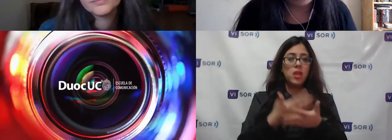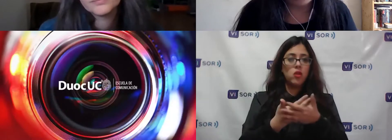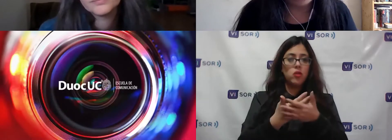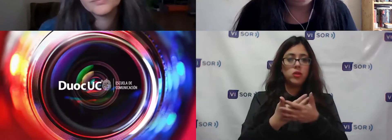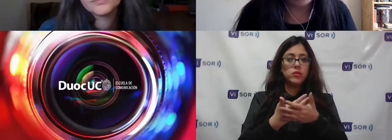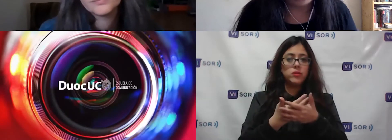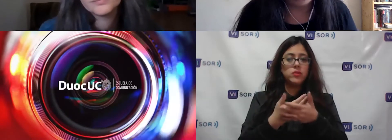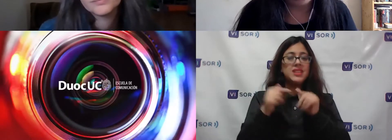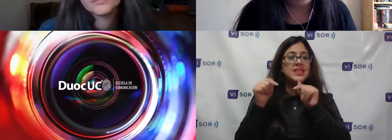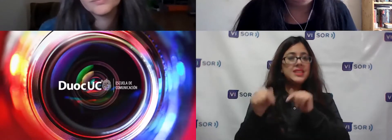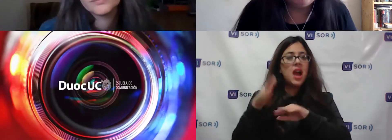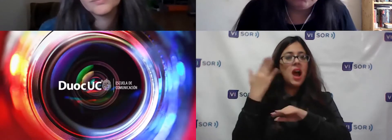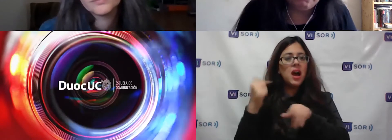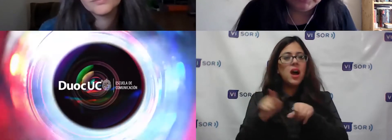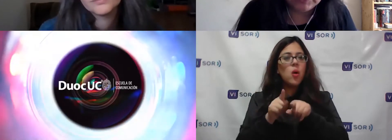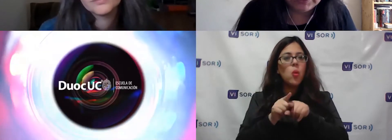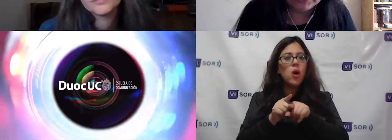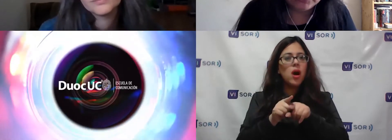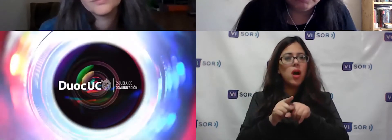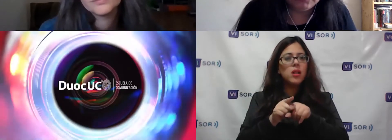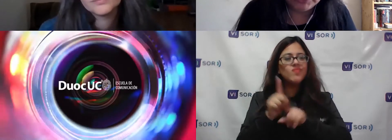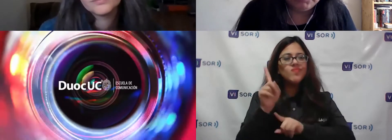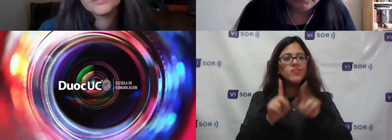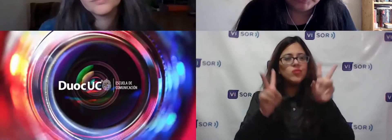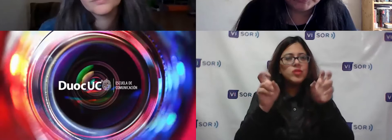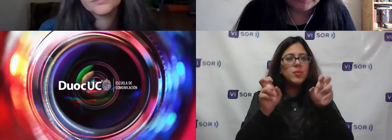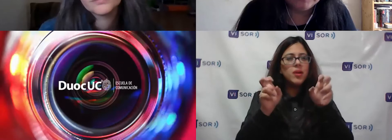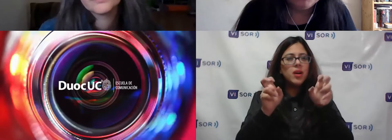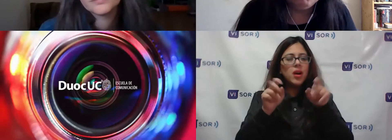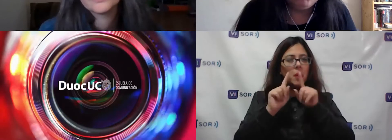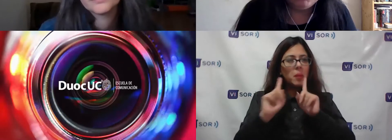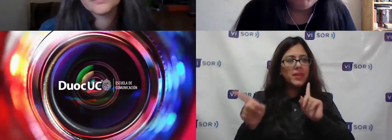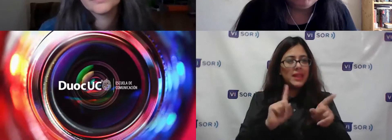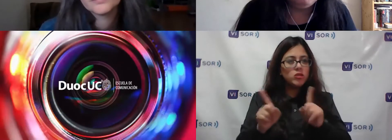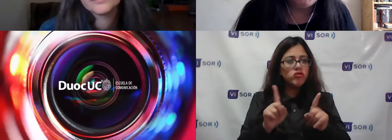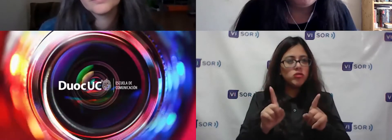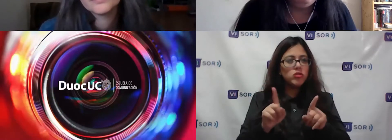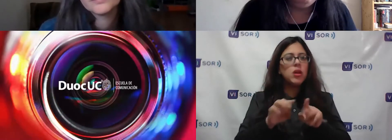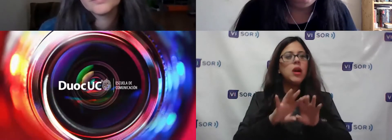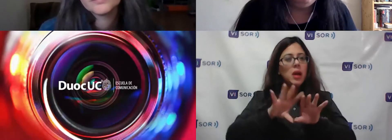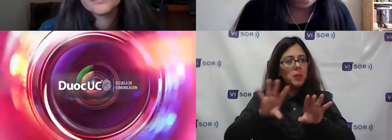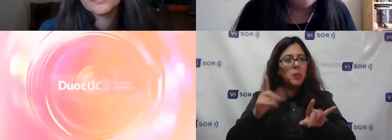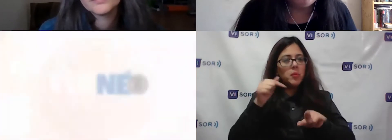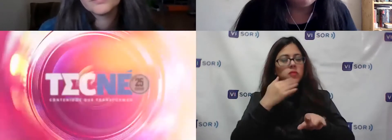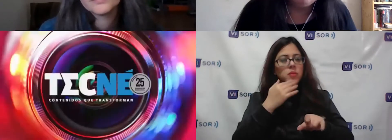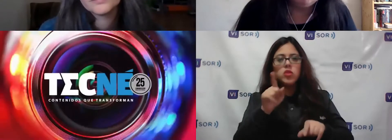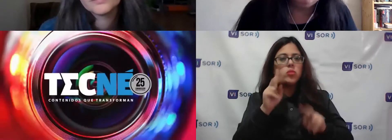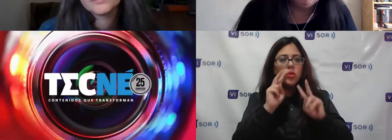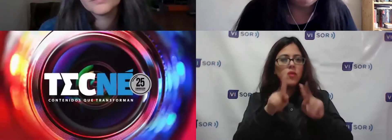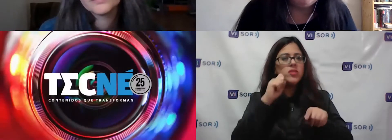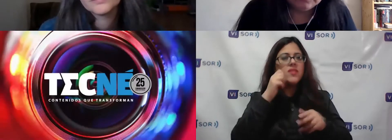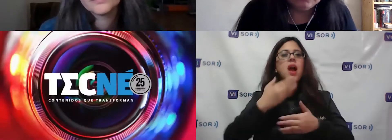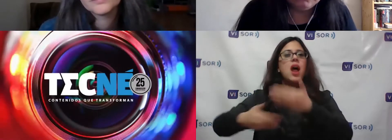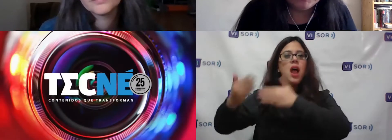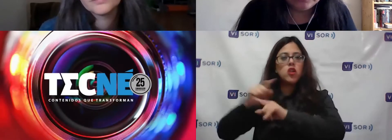tiempo igual me implica lo mejor dejar ciertos aspectos de la dirección que me gustaría profundizar pero también no lo veo como un retroceso porque yo